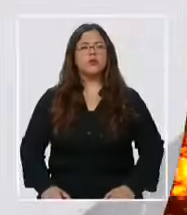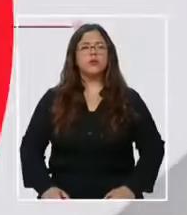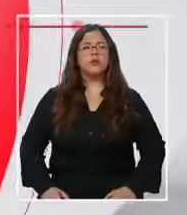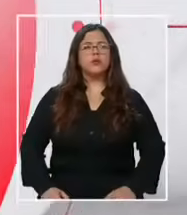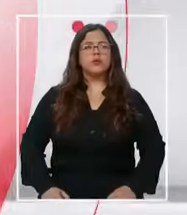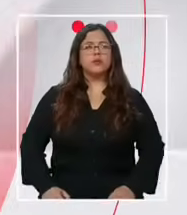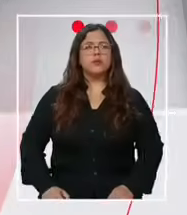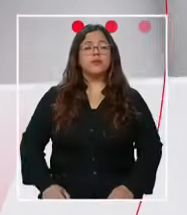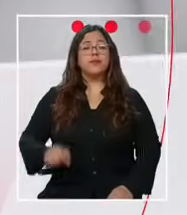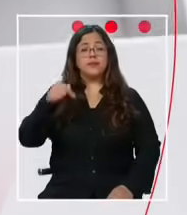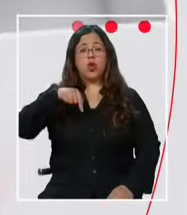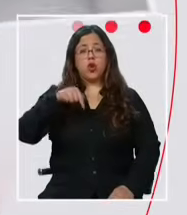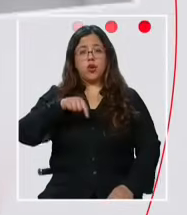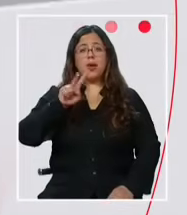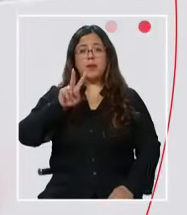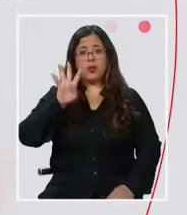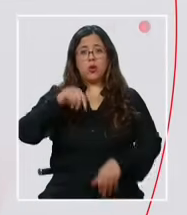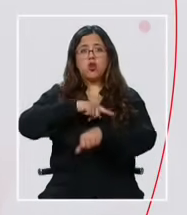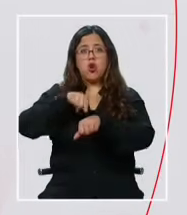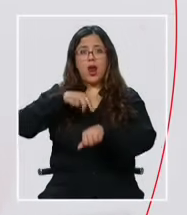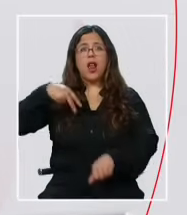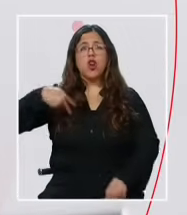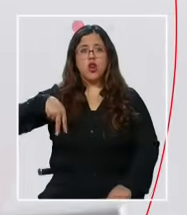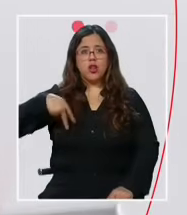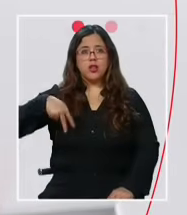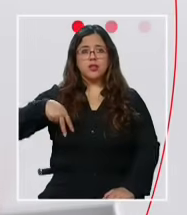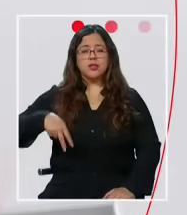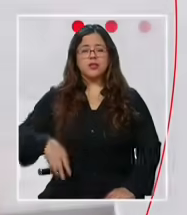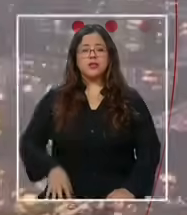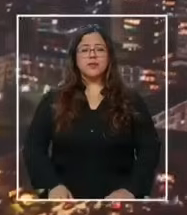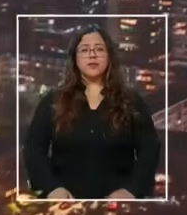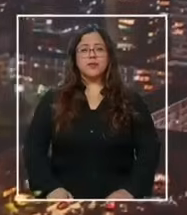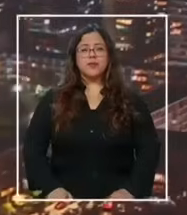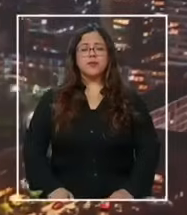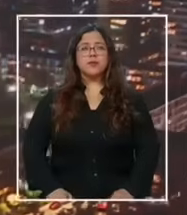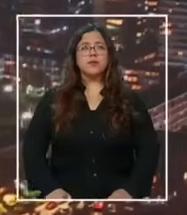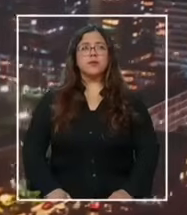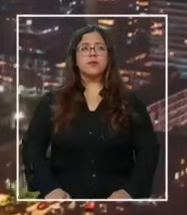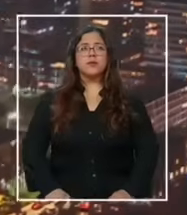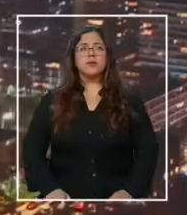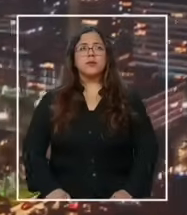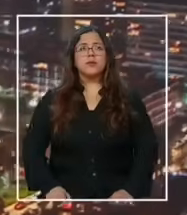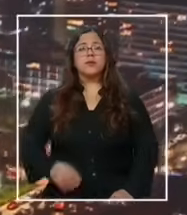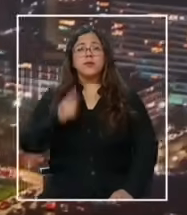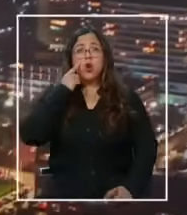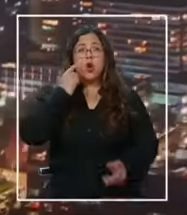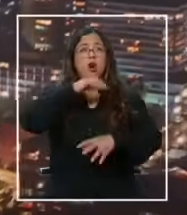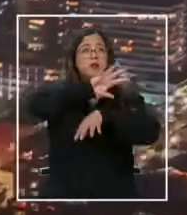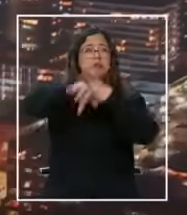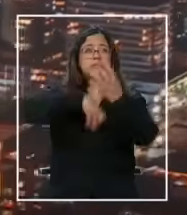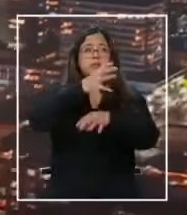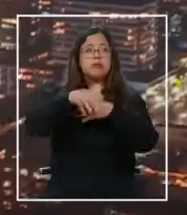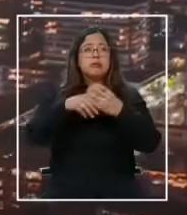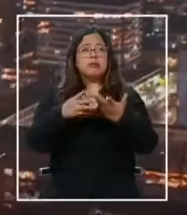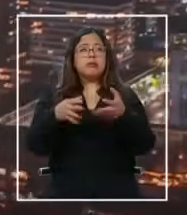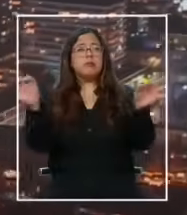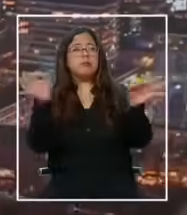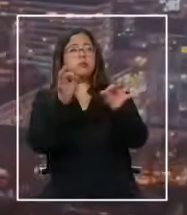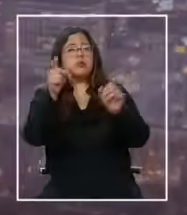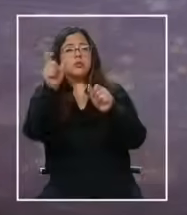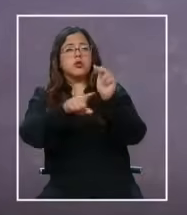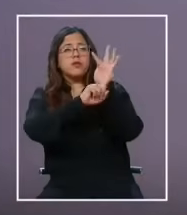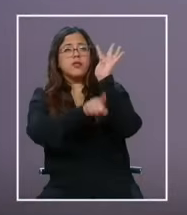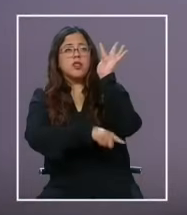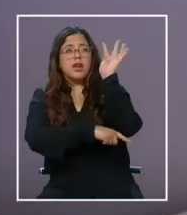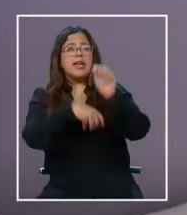montos hoy en 24 central un verdadero escándalo desataron las declaraciones del fiscal